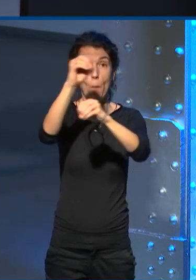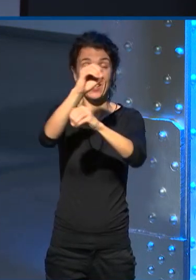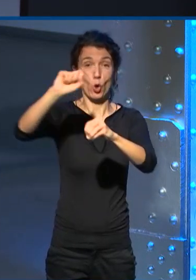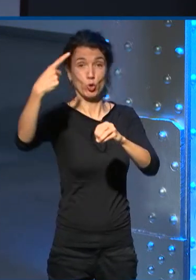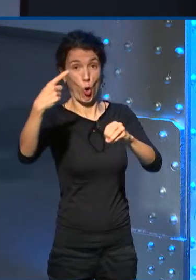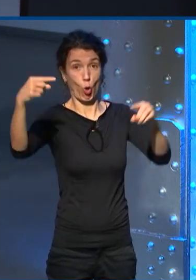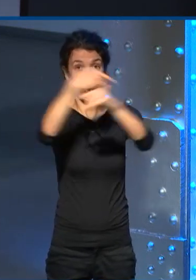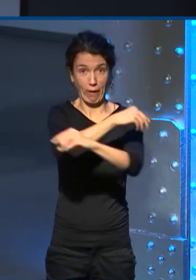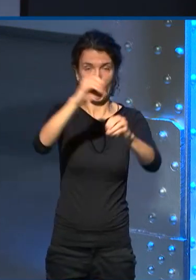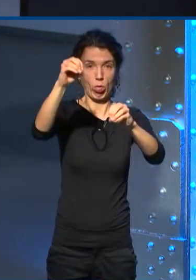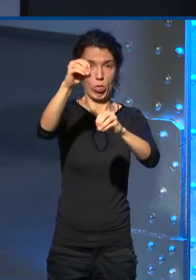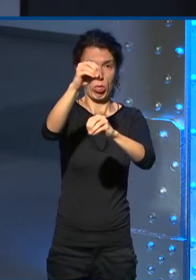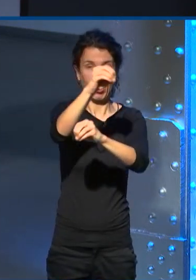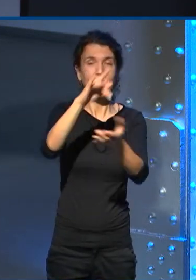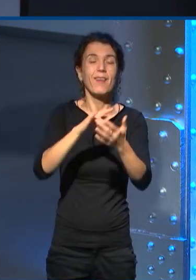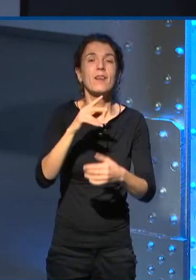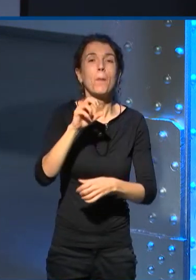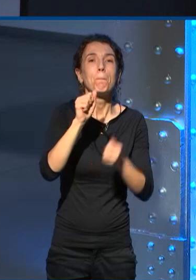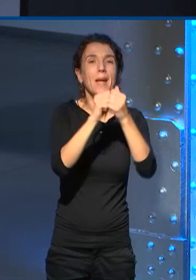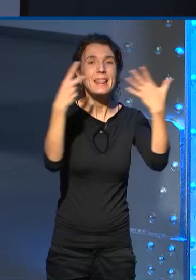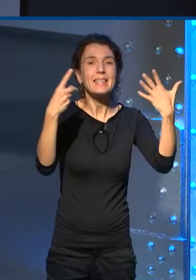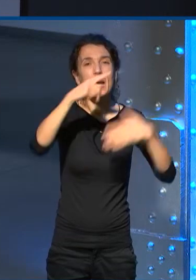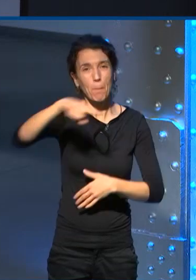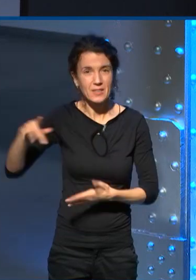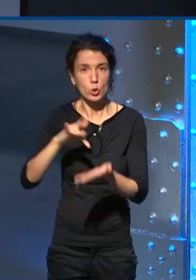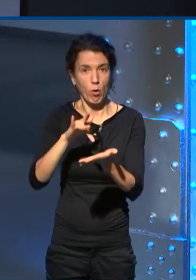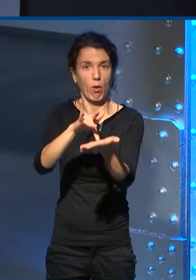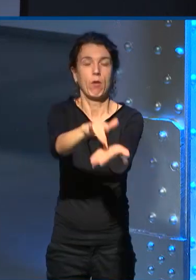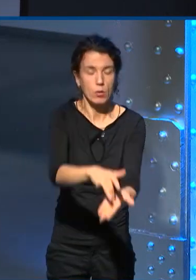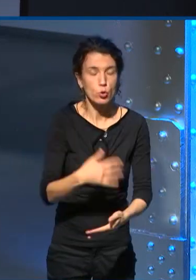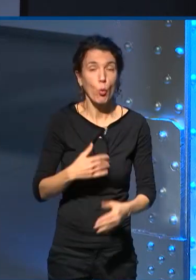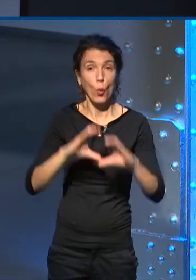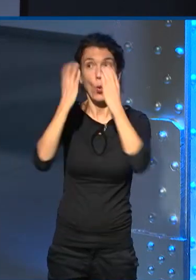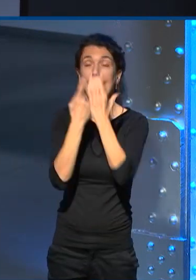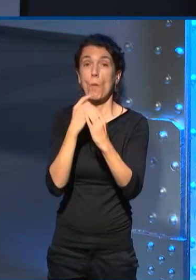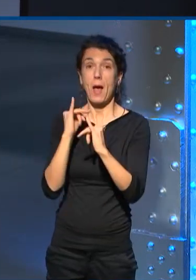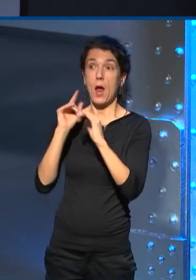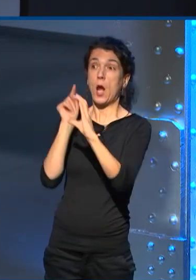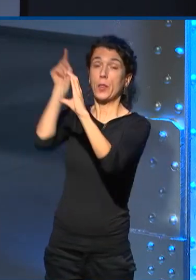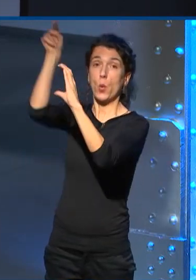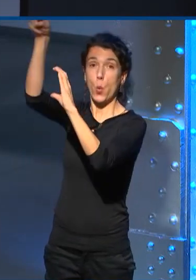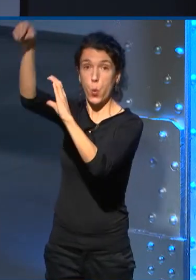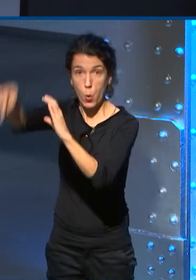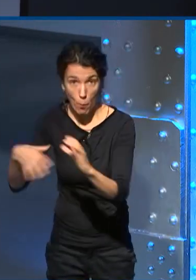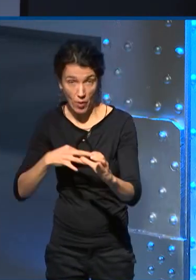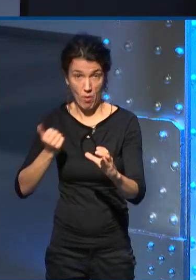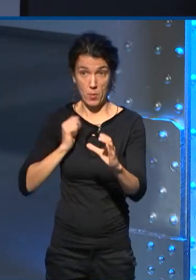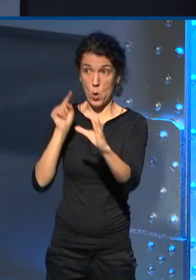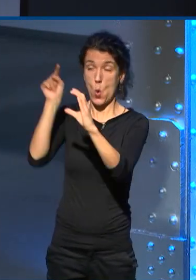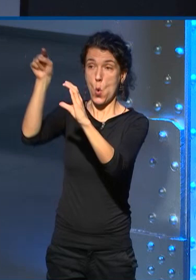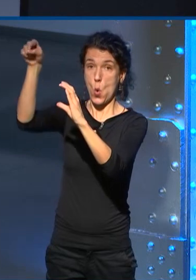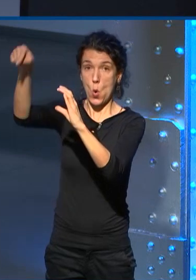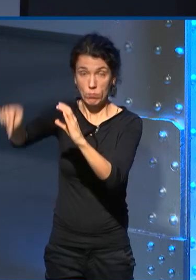Sol, pues eso se produce cada 26 meses. Entonces yo puedo ir a Marte, ahí lanzar la nave. Ah,